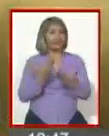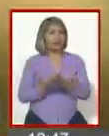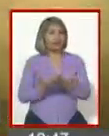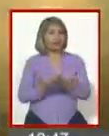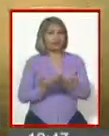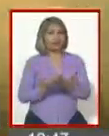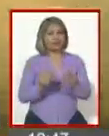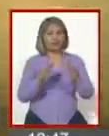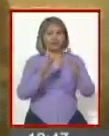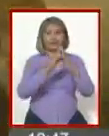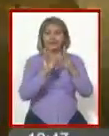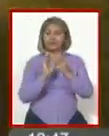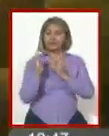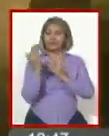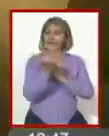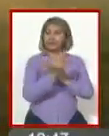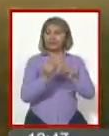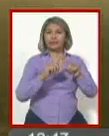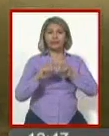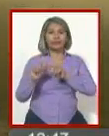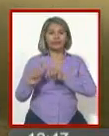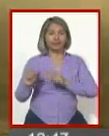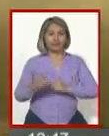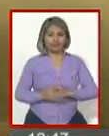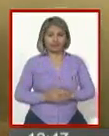están lo que son los condominios, pero